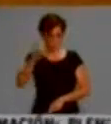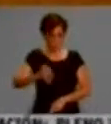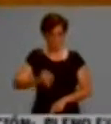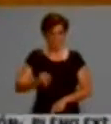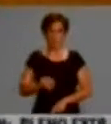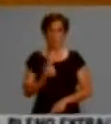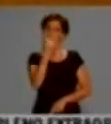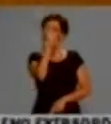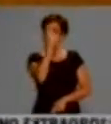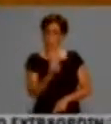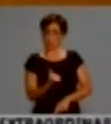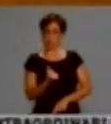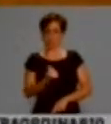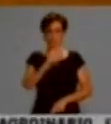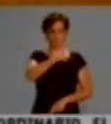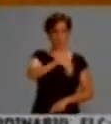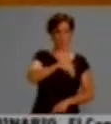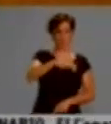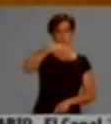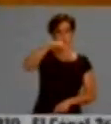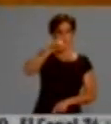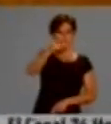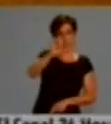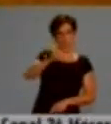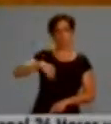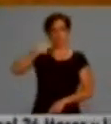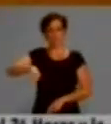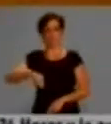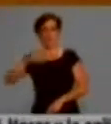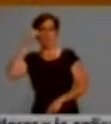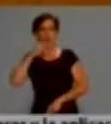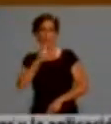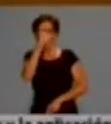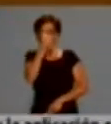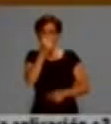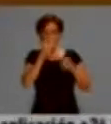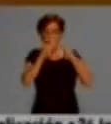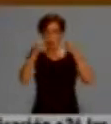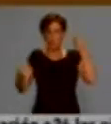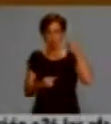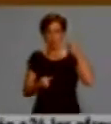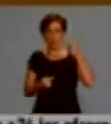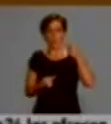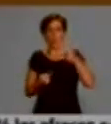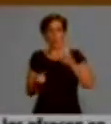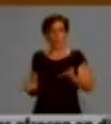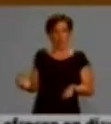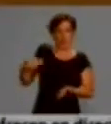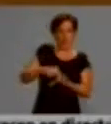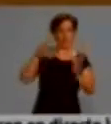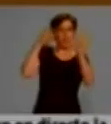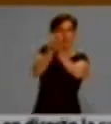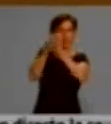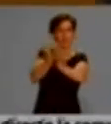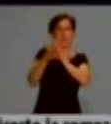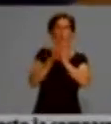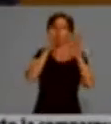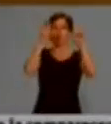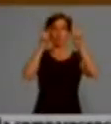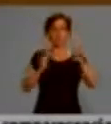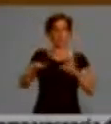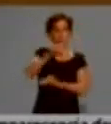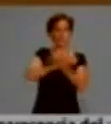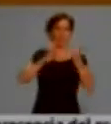el presidente Mas y el presidente Rajoy hayan debido comparecer para dar cuentas de los casos de corrupción en los que han estado implicados